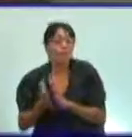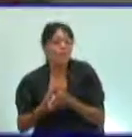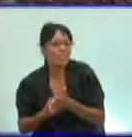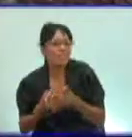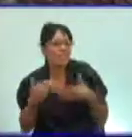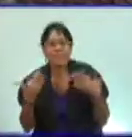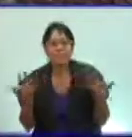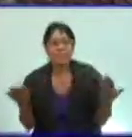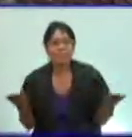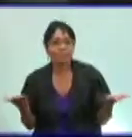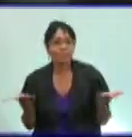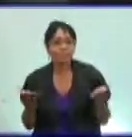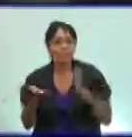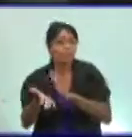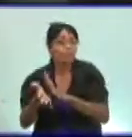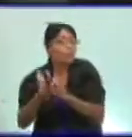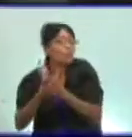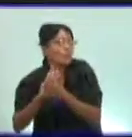cuéntame.